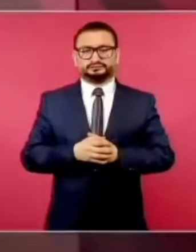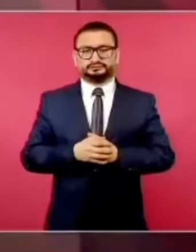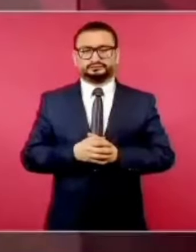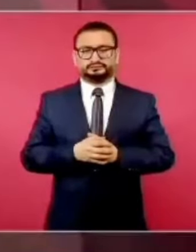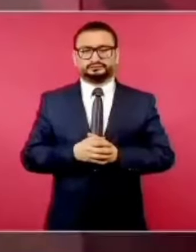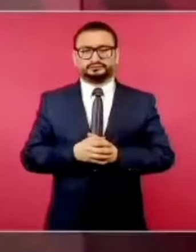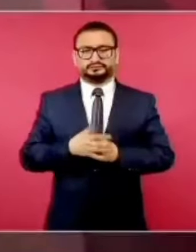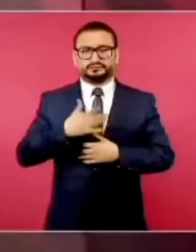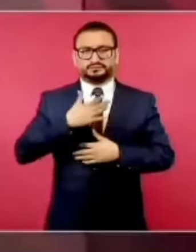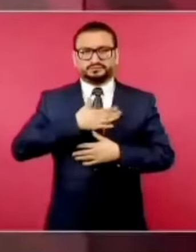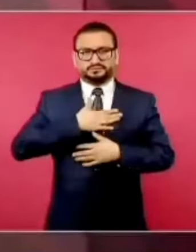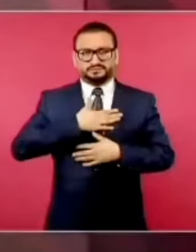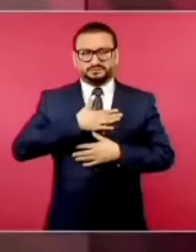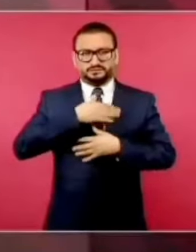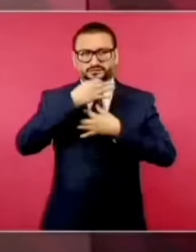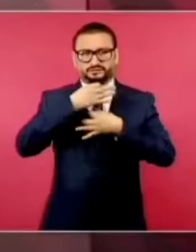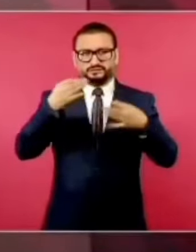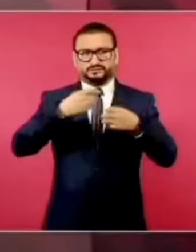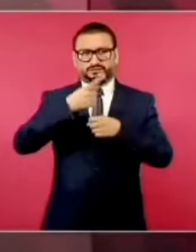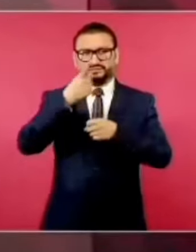Mi informe el día